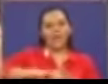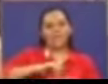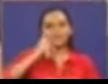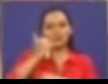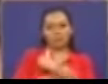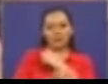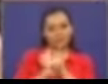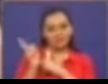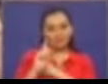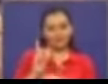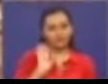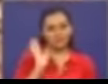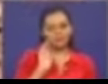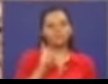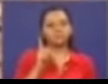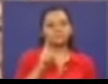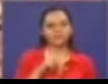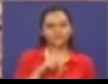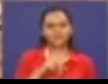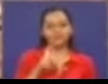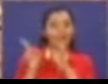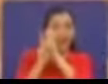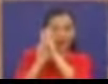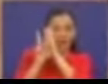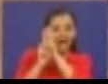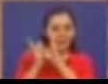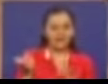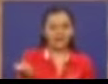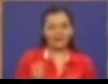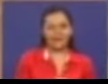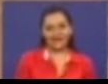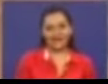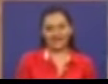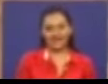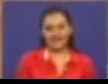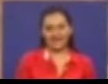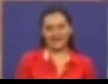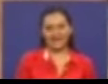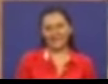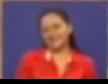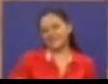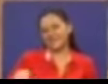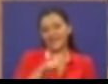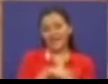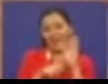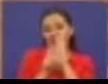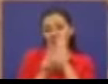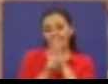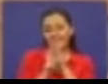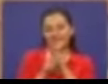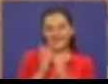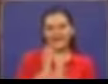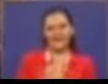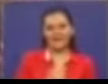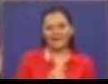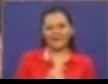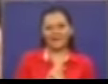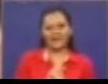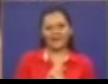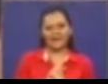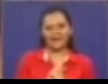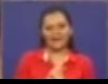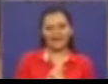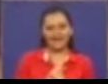Presidente, con esta plataforma... ¡Alerta! ¡Alerta! ¡Alerta! Estoy justo en el